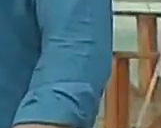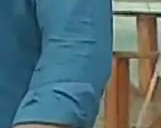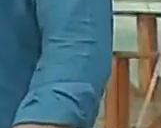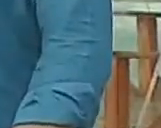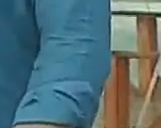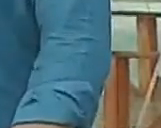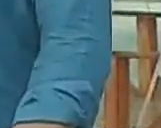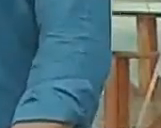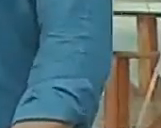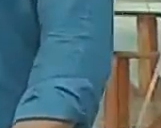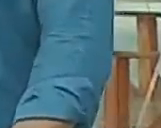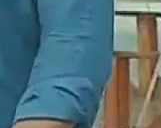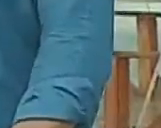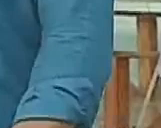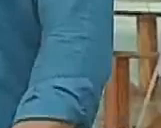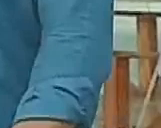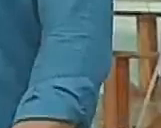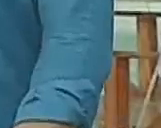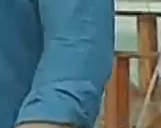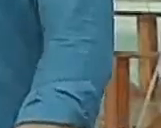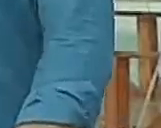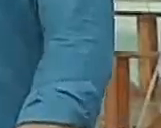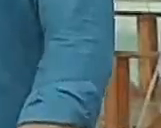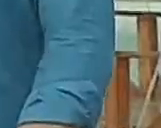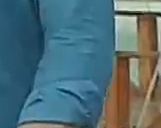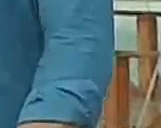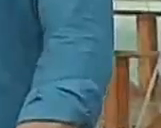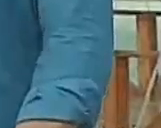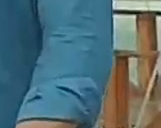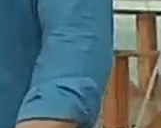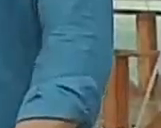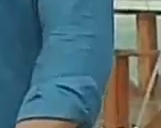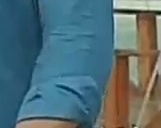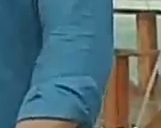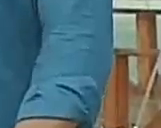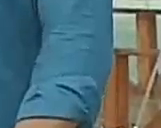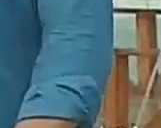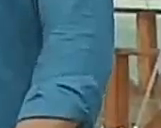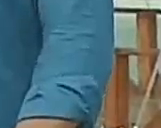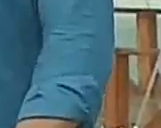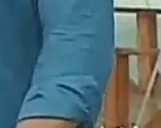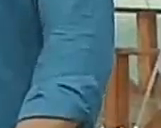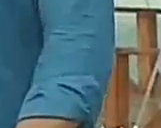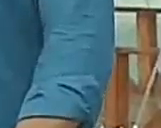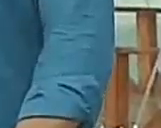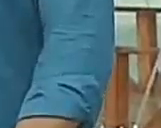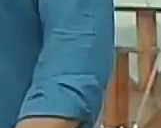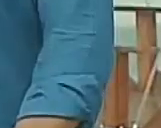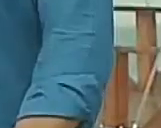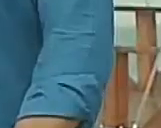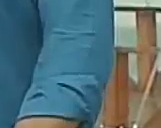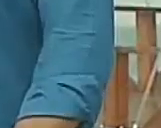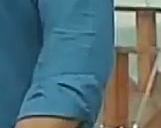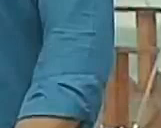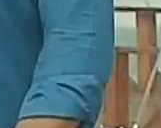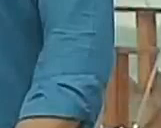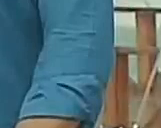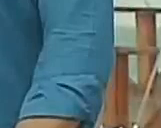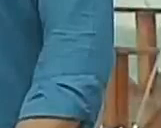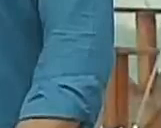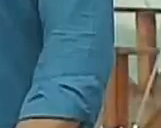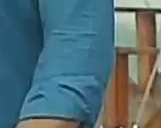de interpretación del presente hacia el futuro en este sentido tenemos un invitado muy especial nos referimos a ernesto villegas poljak